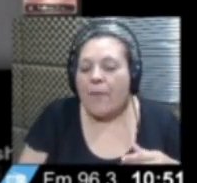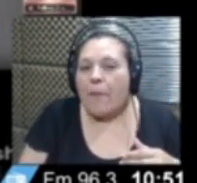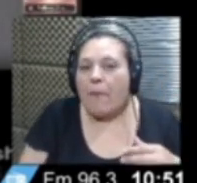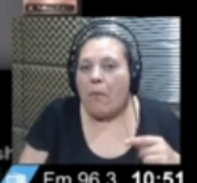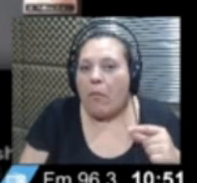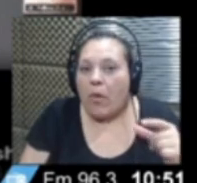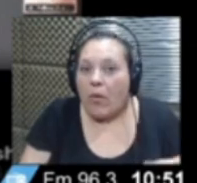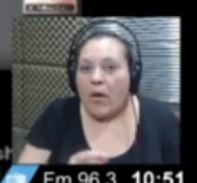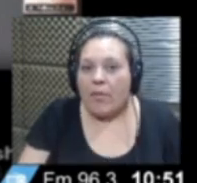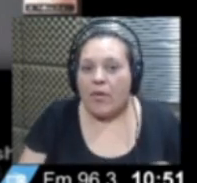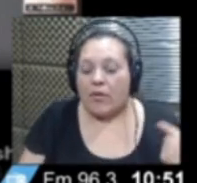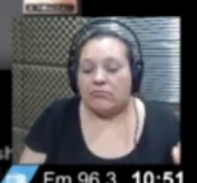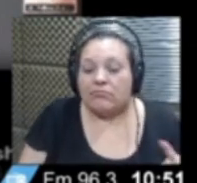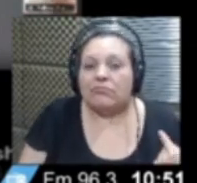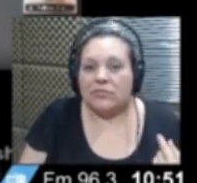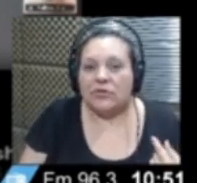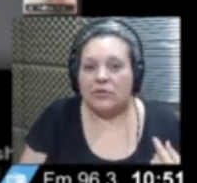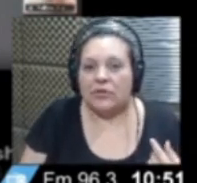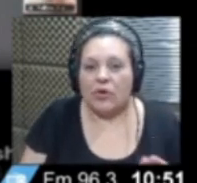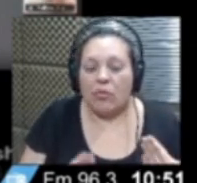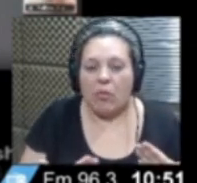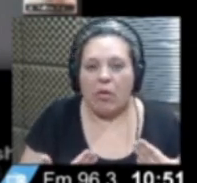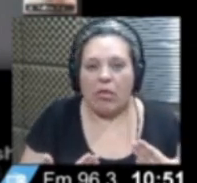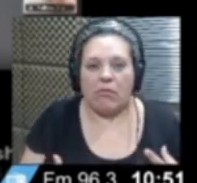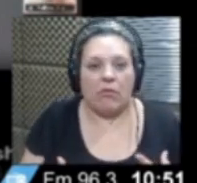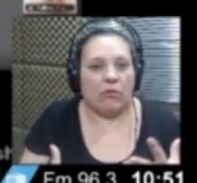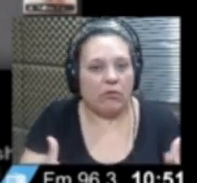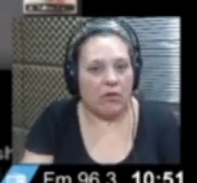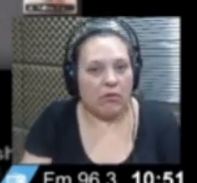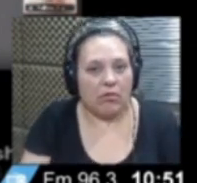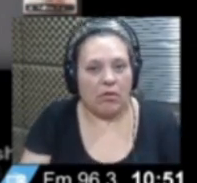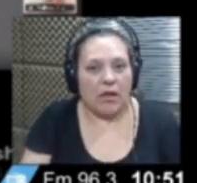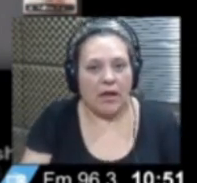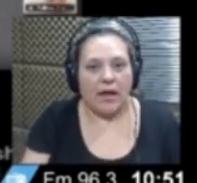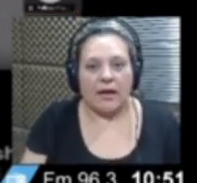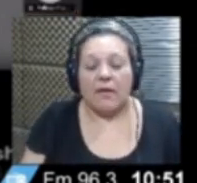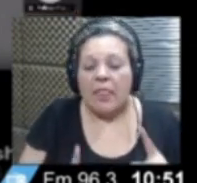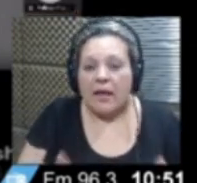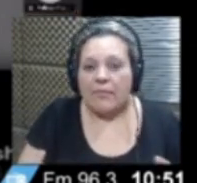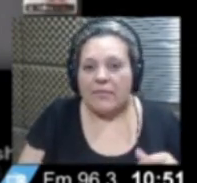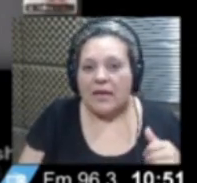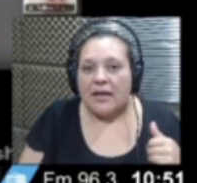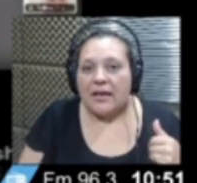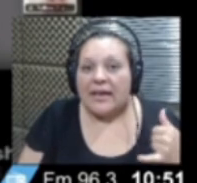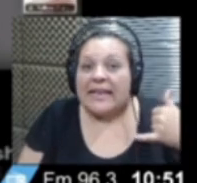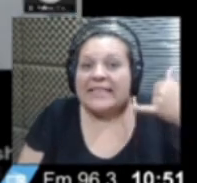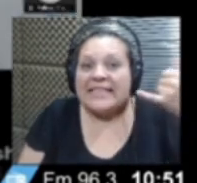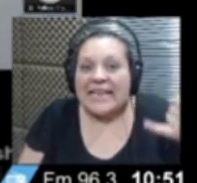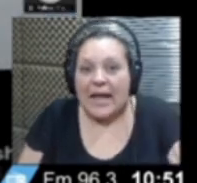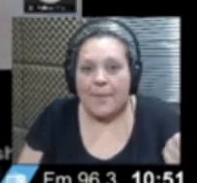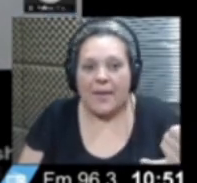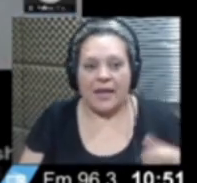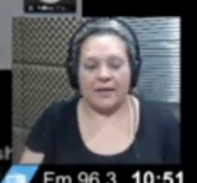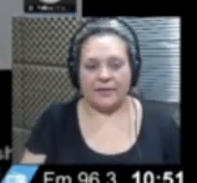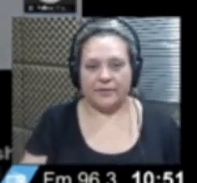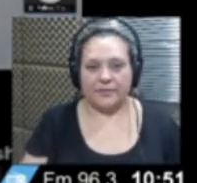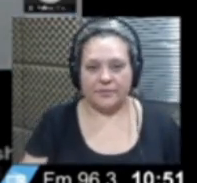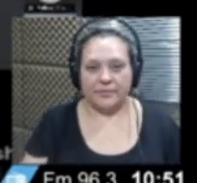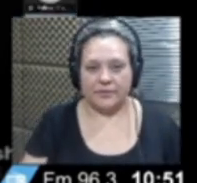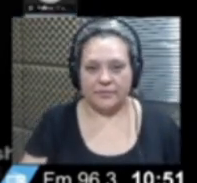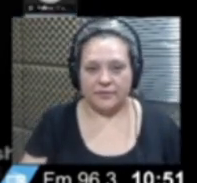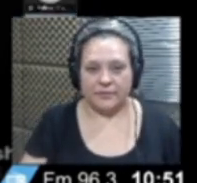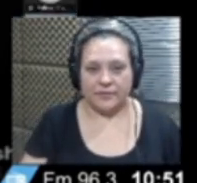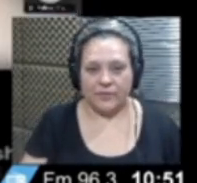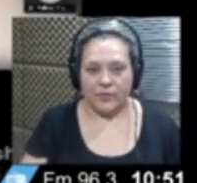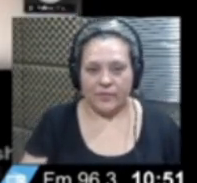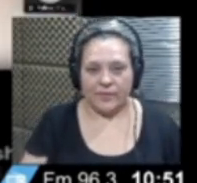va el proceso de conformación de la organización acá, del movimiento acá en la provincia y en fin. Pero finalmente, porque ya